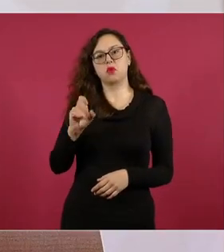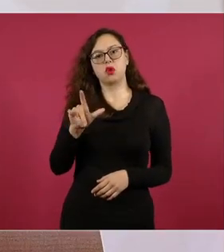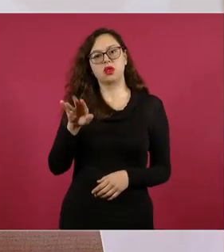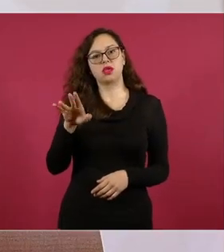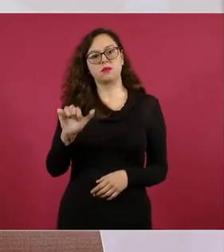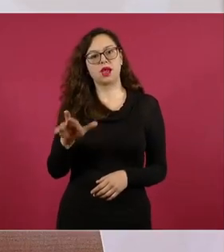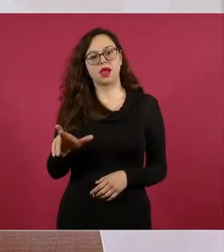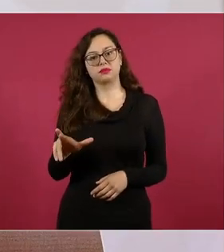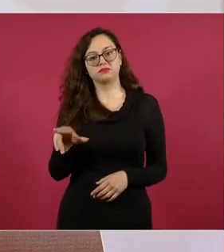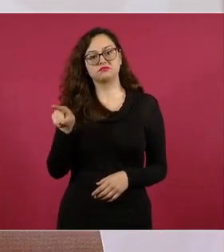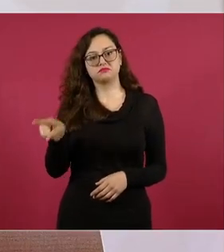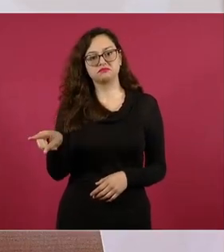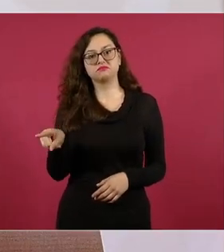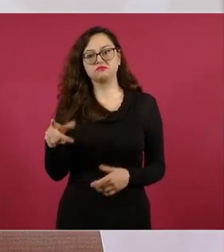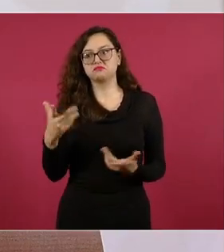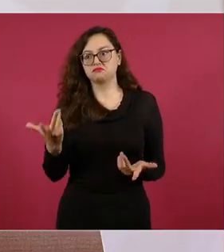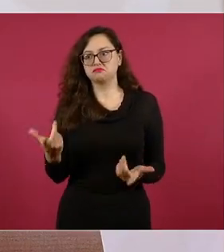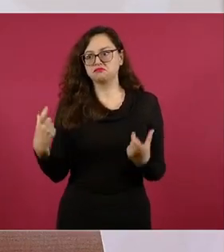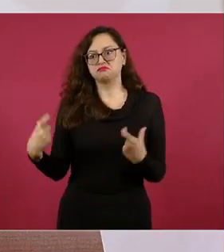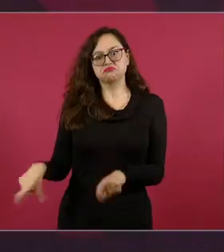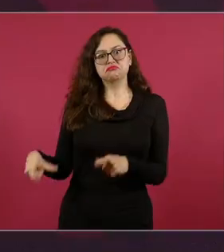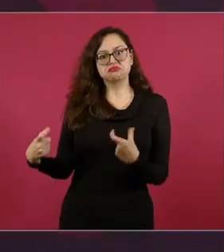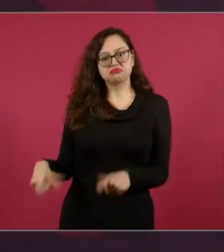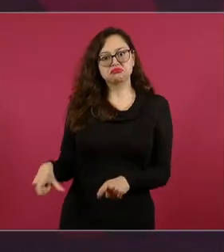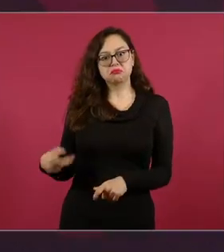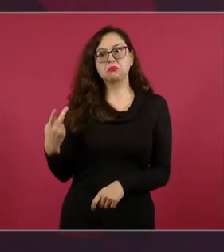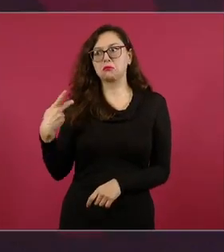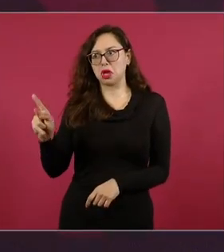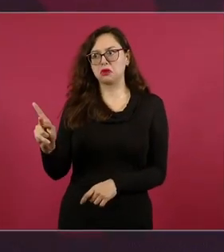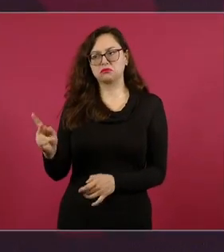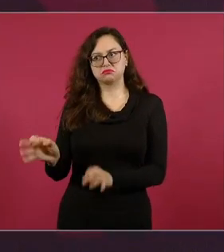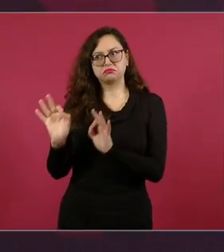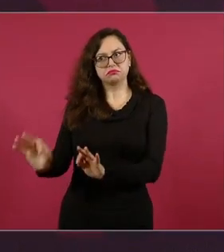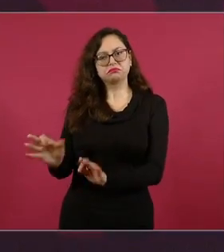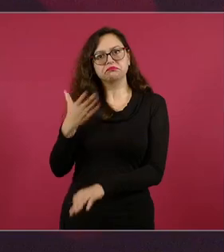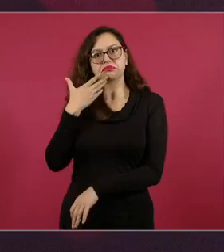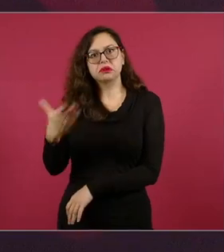y sin embargo fue muy consecuente. Madero,